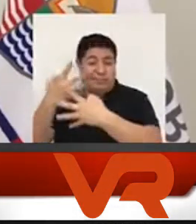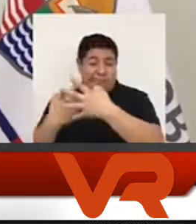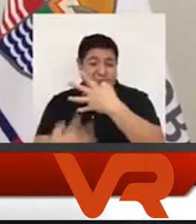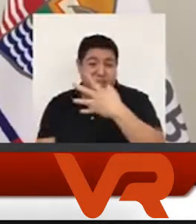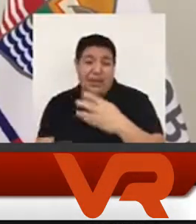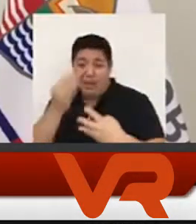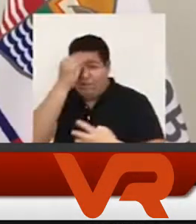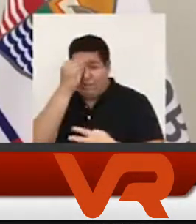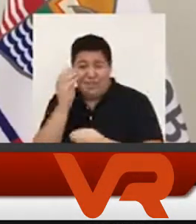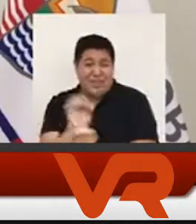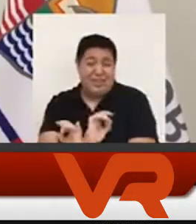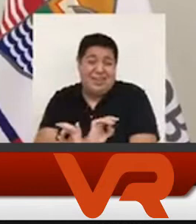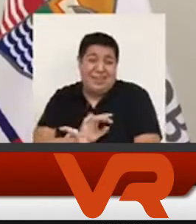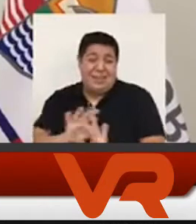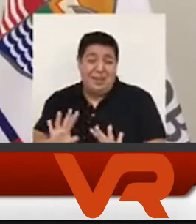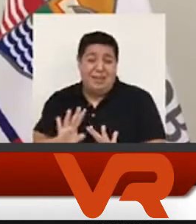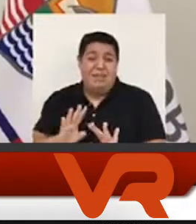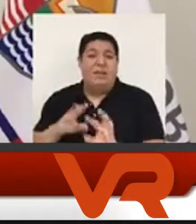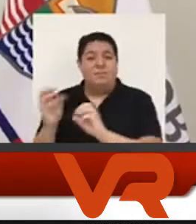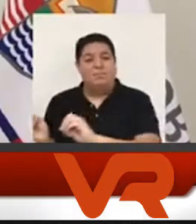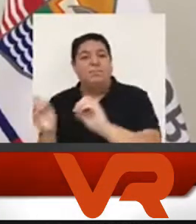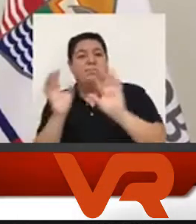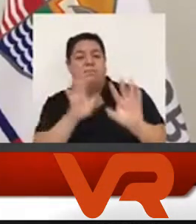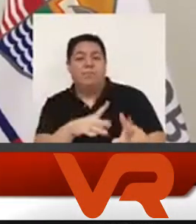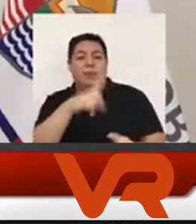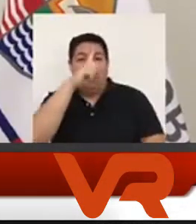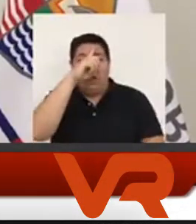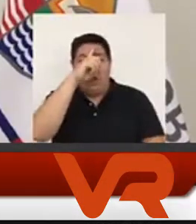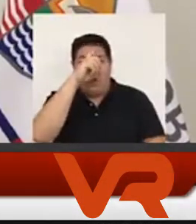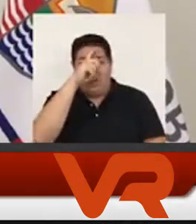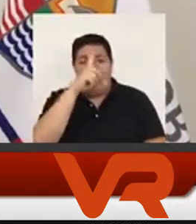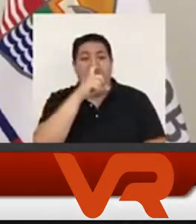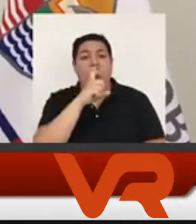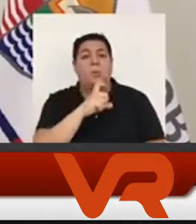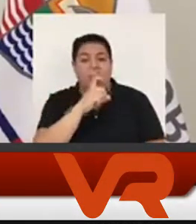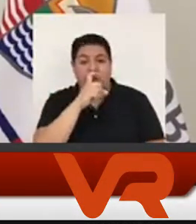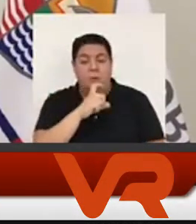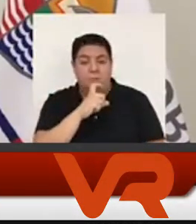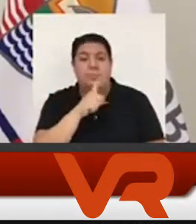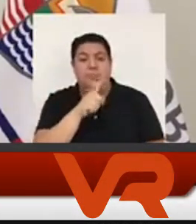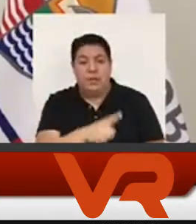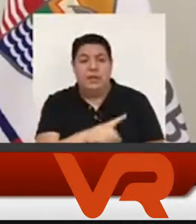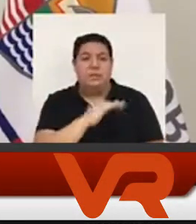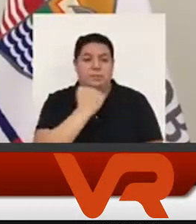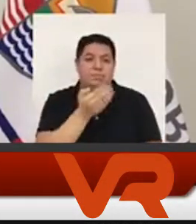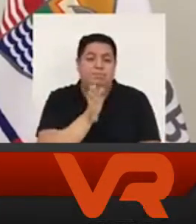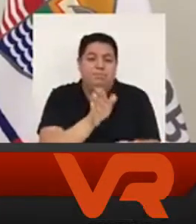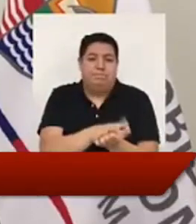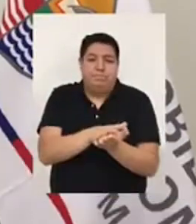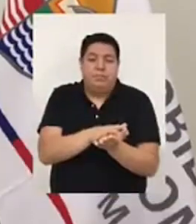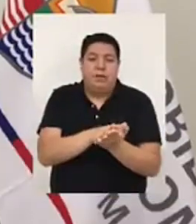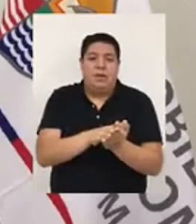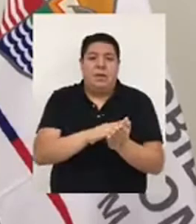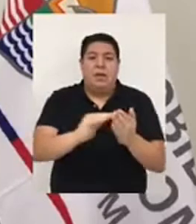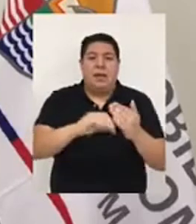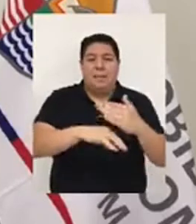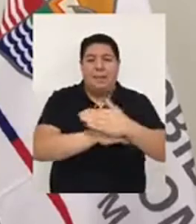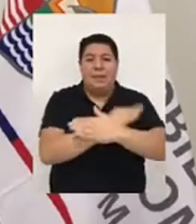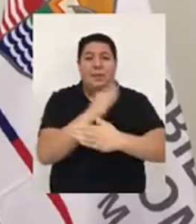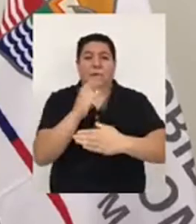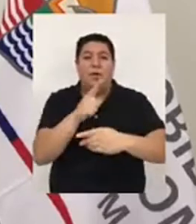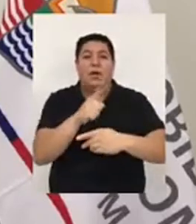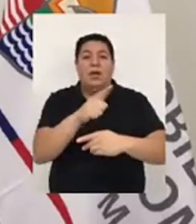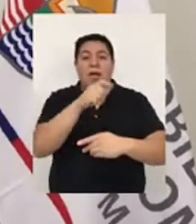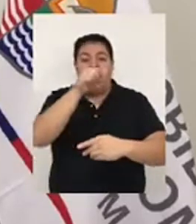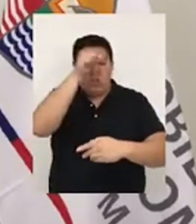tenía y a la gravedad que presentaba, fue trasladado al hospital de Curicó, donde ahí falleció en la madrugada del día